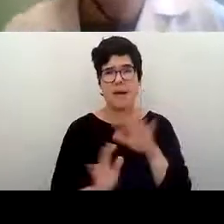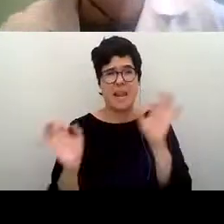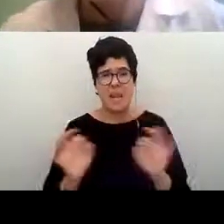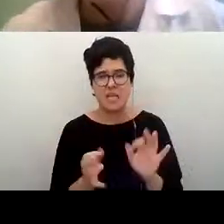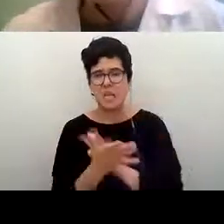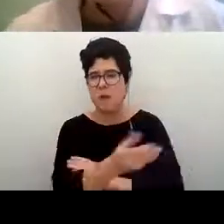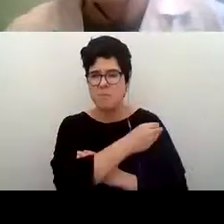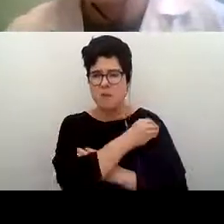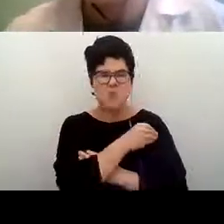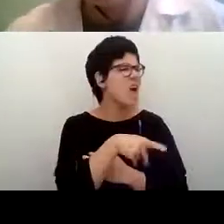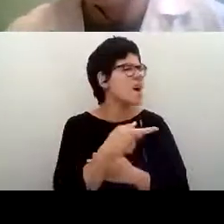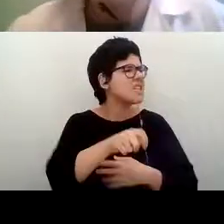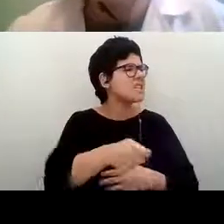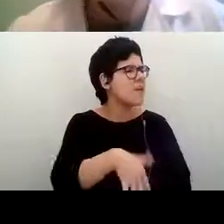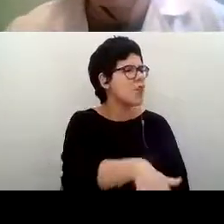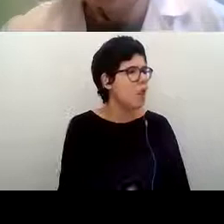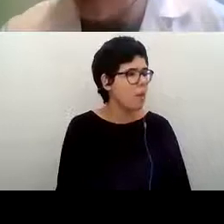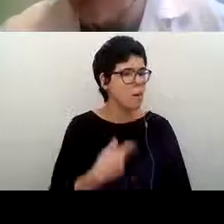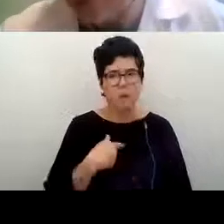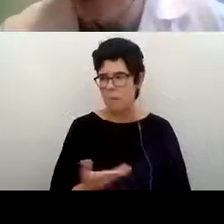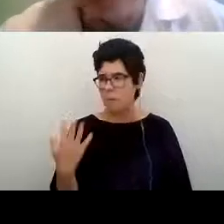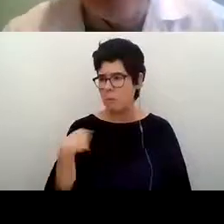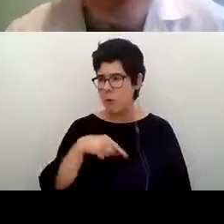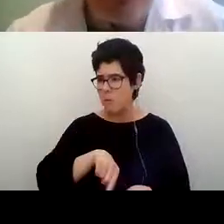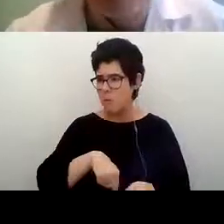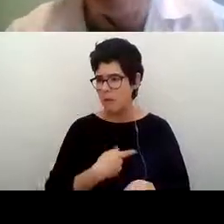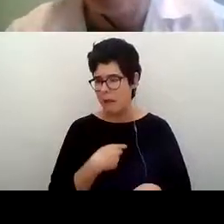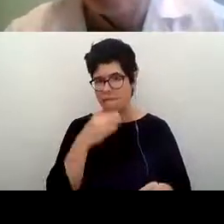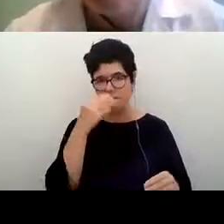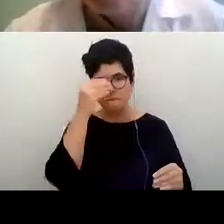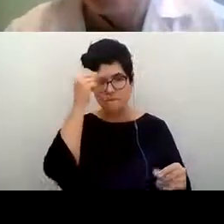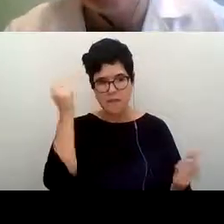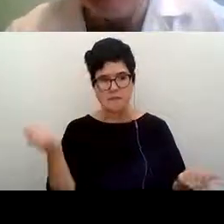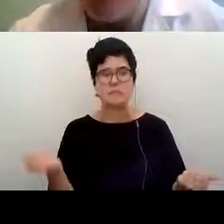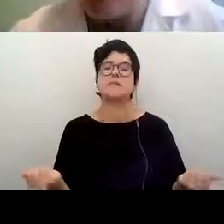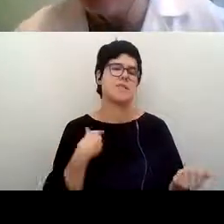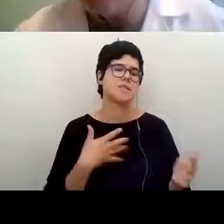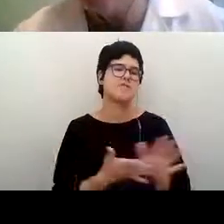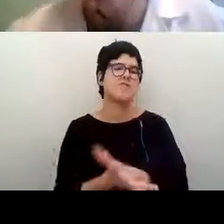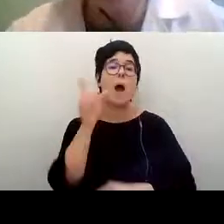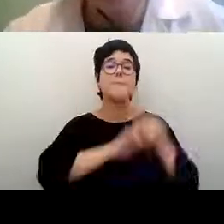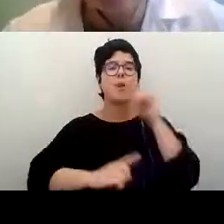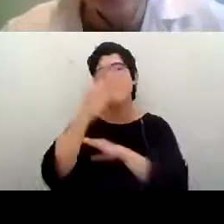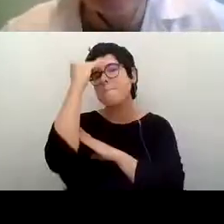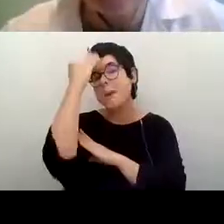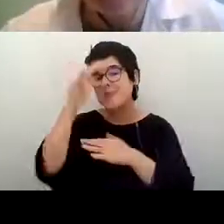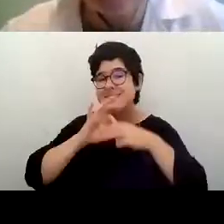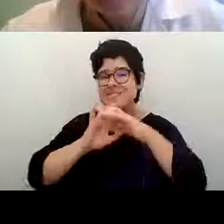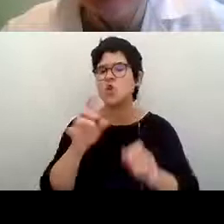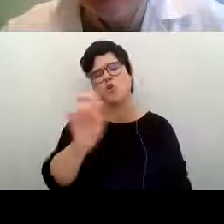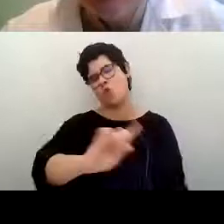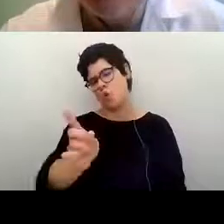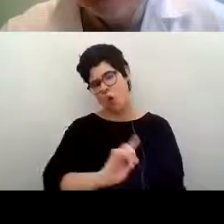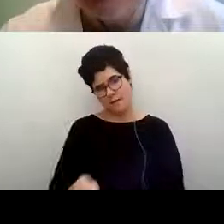dónde dejaste las llaves hace una hora, no te acuerdes. Eso no es un problema de memoria propiamente, no estaríamos hablando